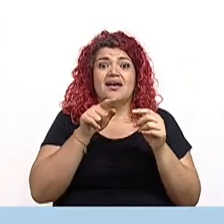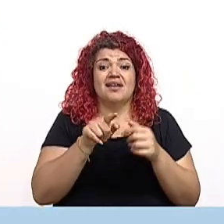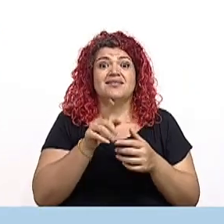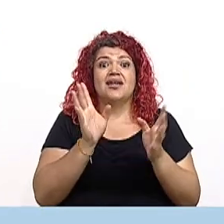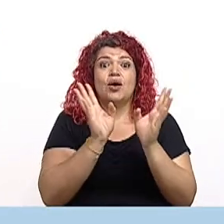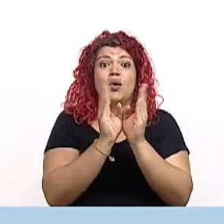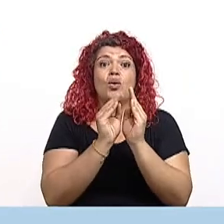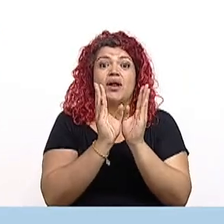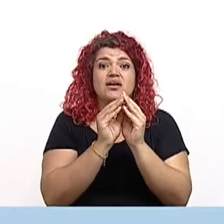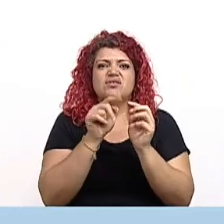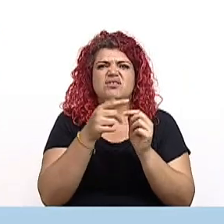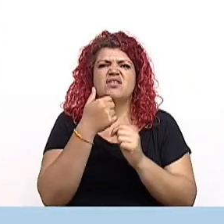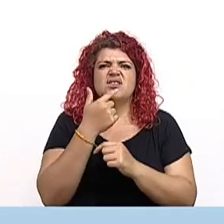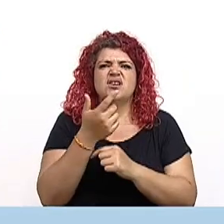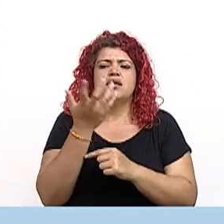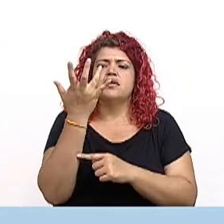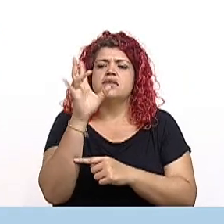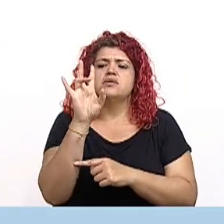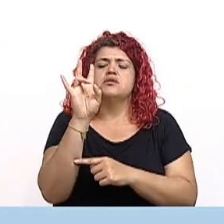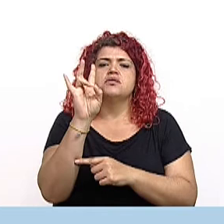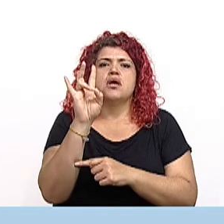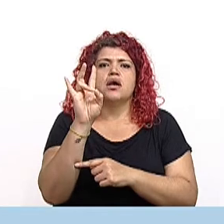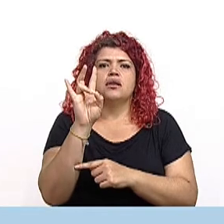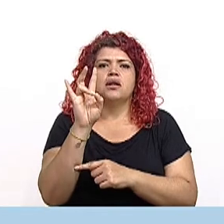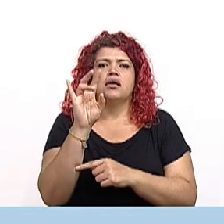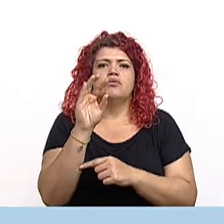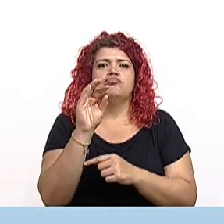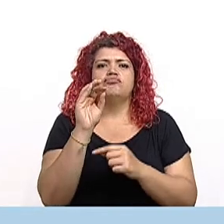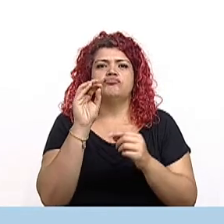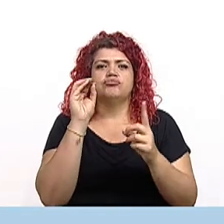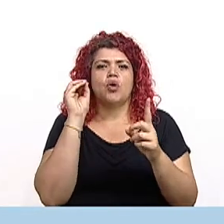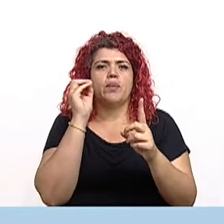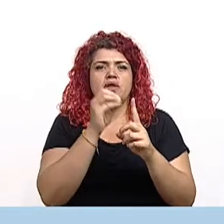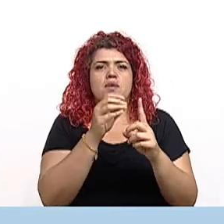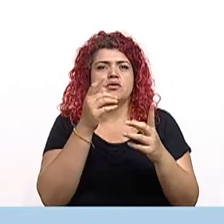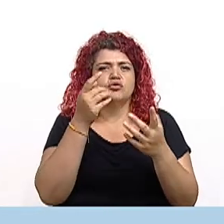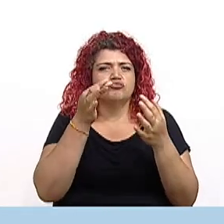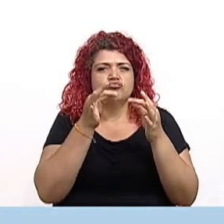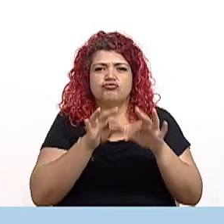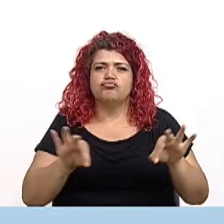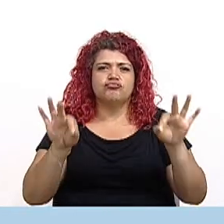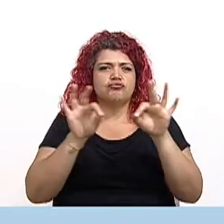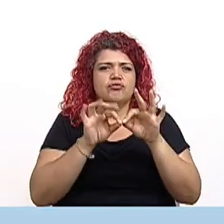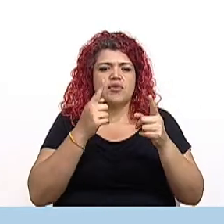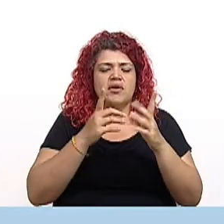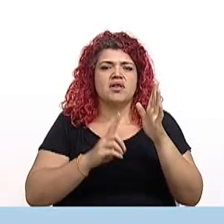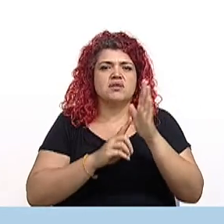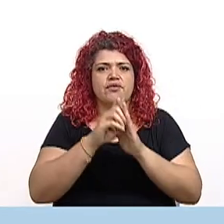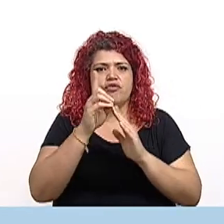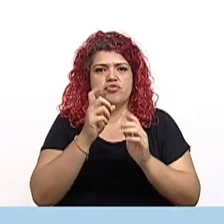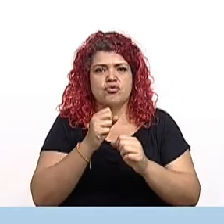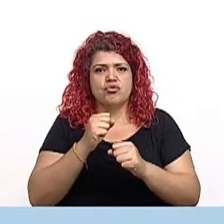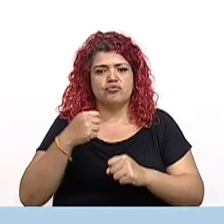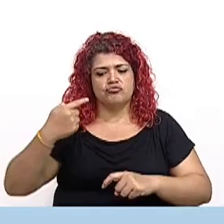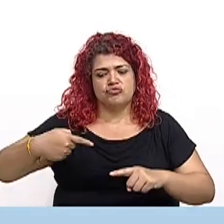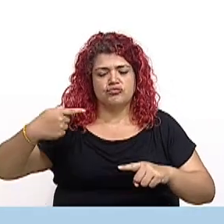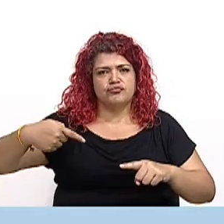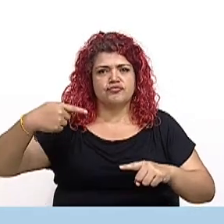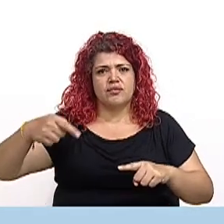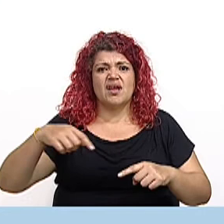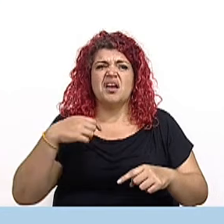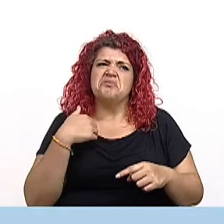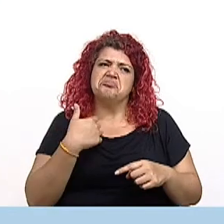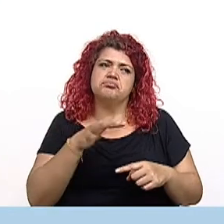establecieron 17 objetivos fundamentales de desarrollo sostenible. Hemos querido extraer solamente 7 porque